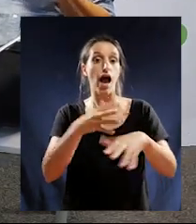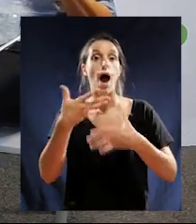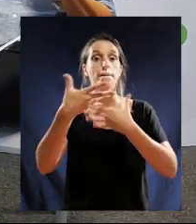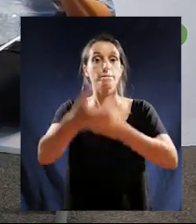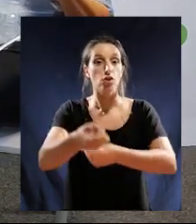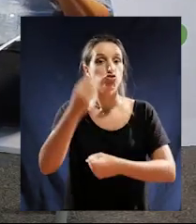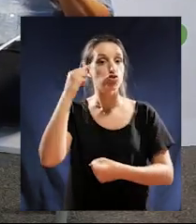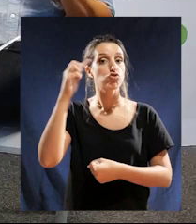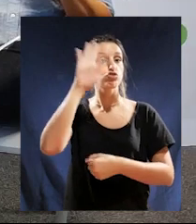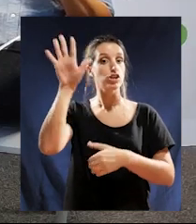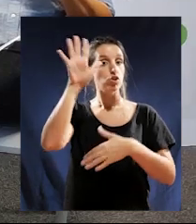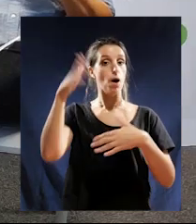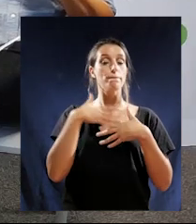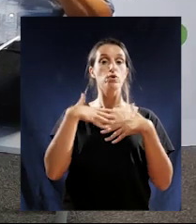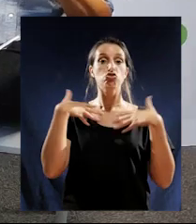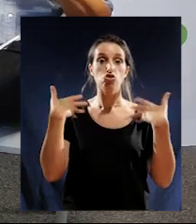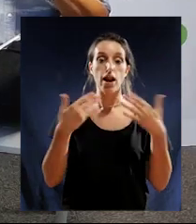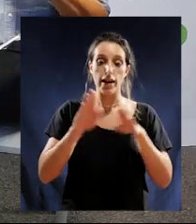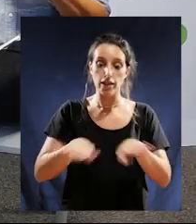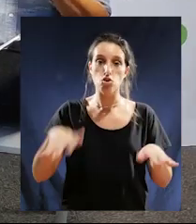psico funcional